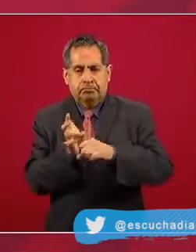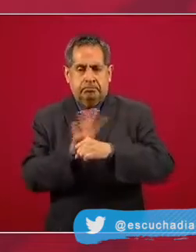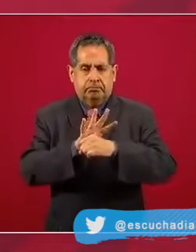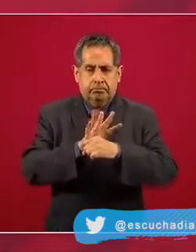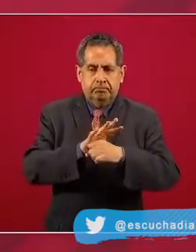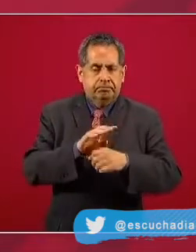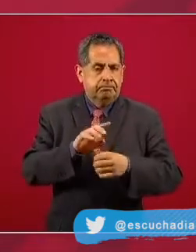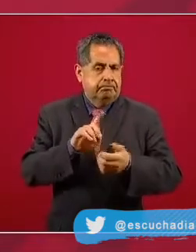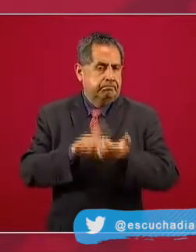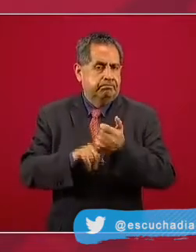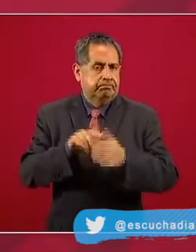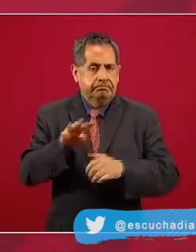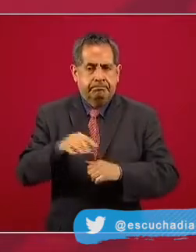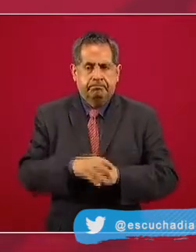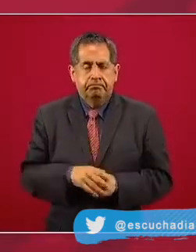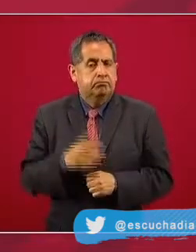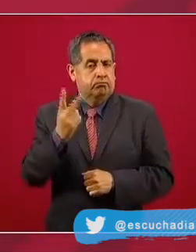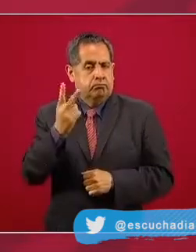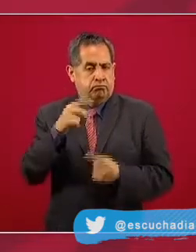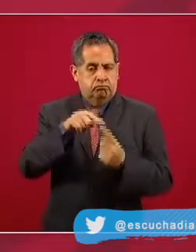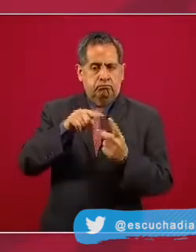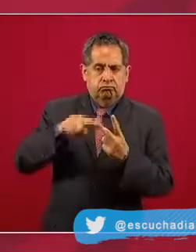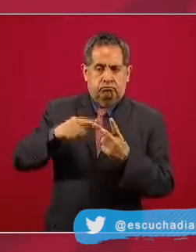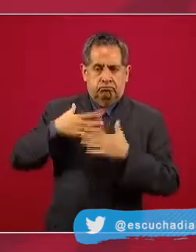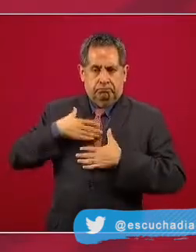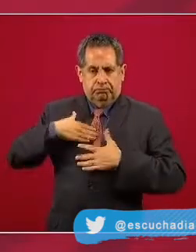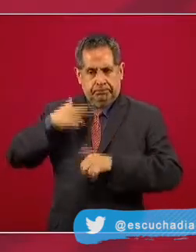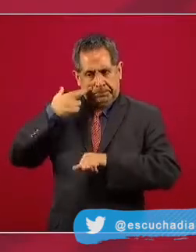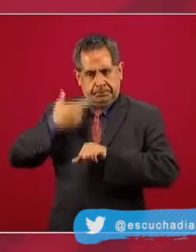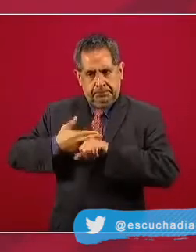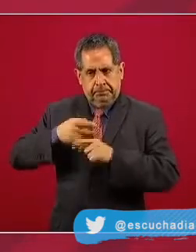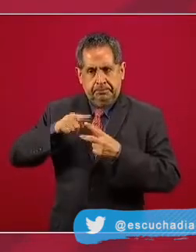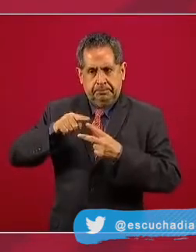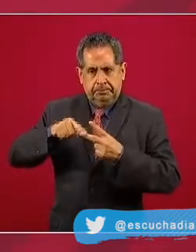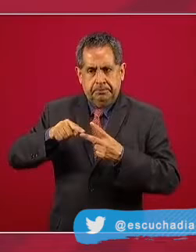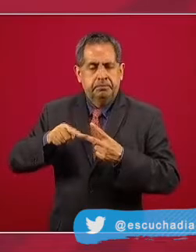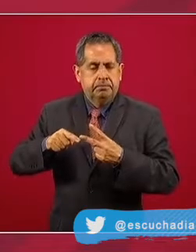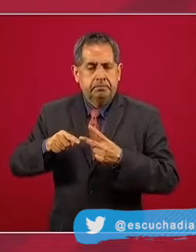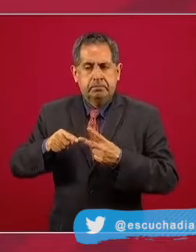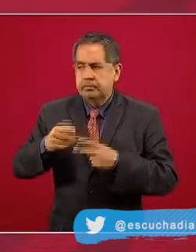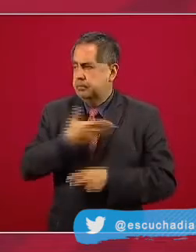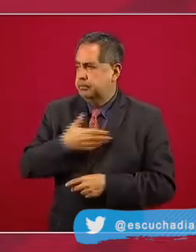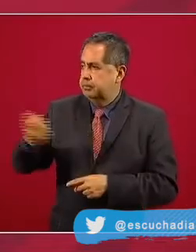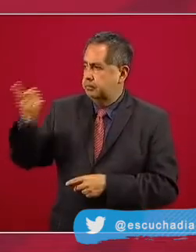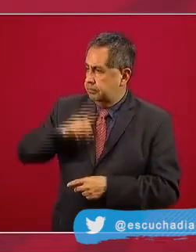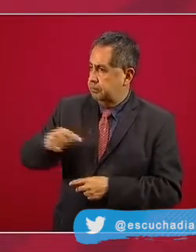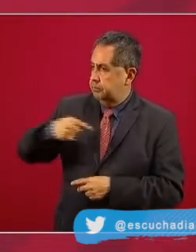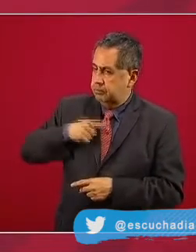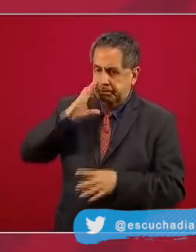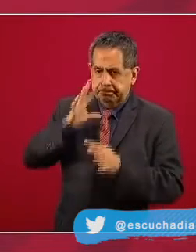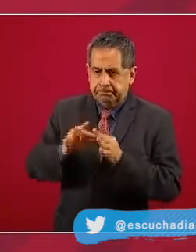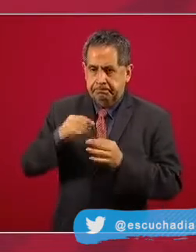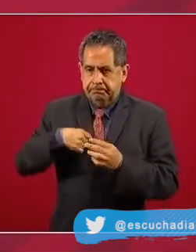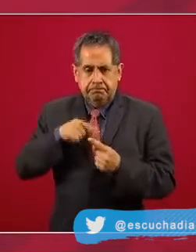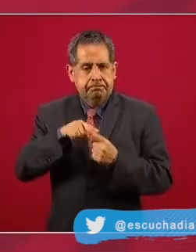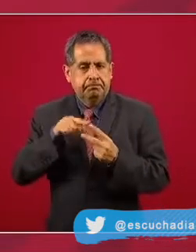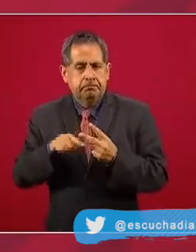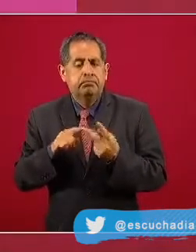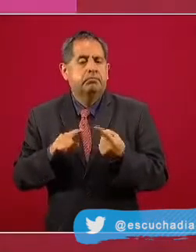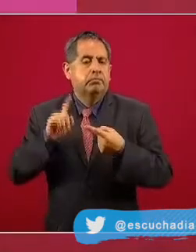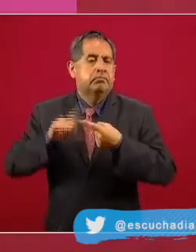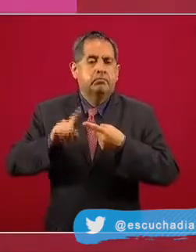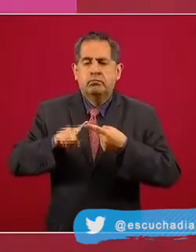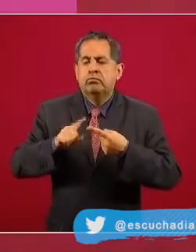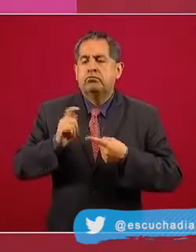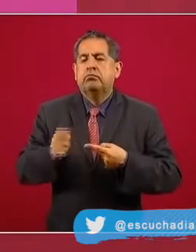Por su parte, el canciller Marcelo Ebrard hace un importante anuncio en relación a la vacuna tan anhelada en México y el mundo. En este momento se